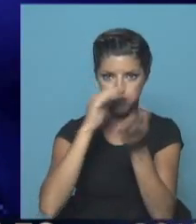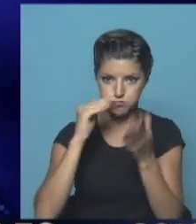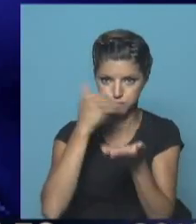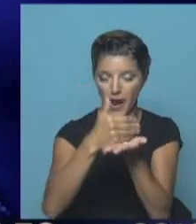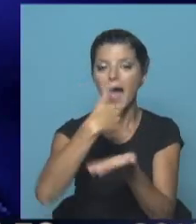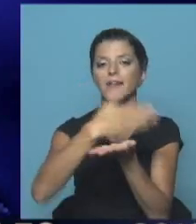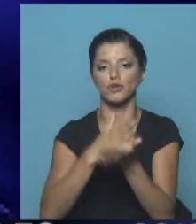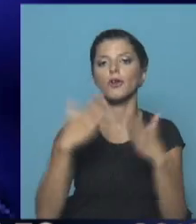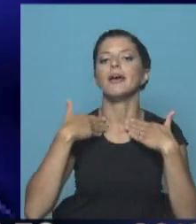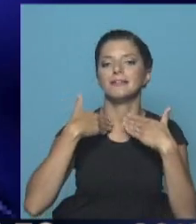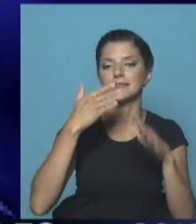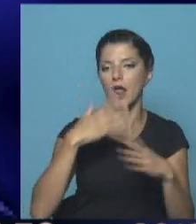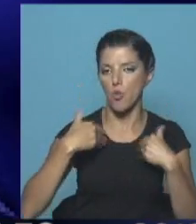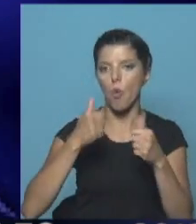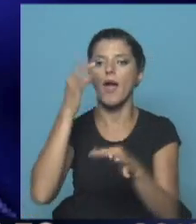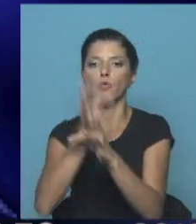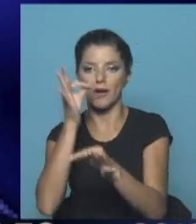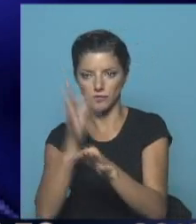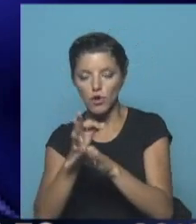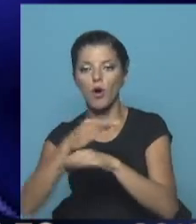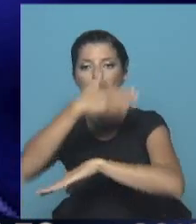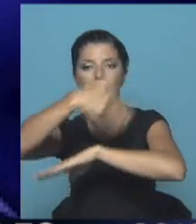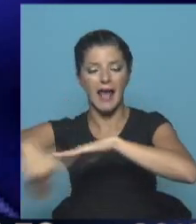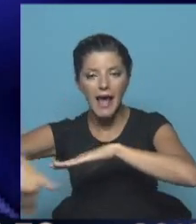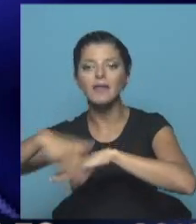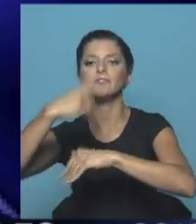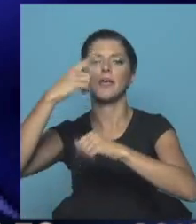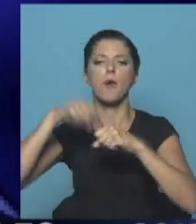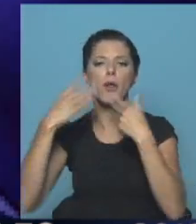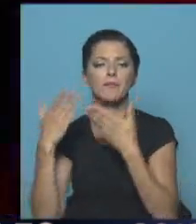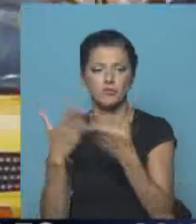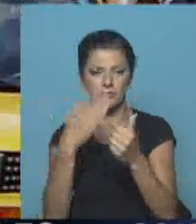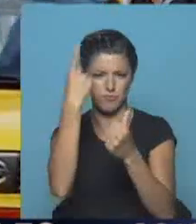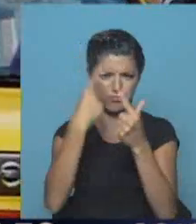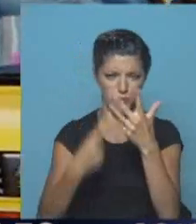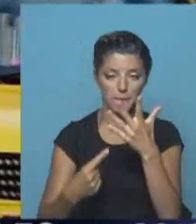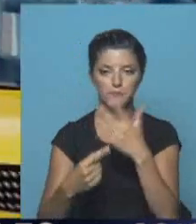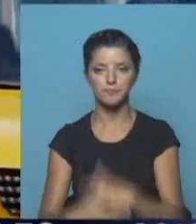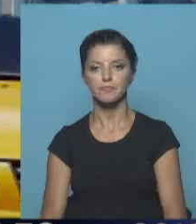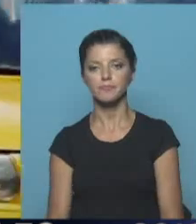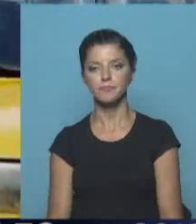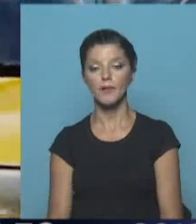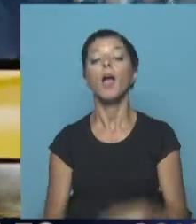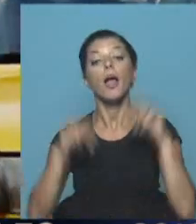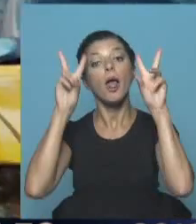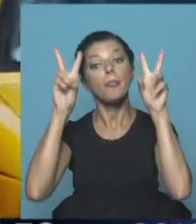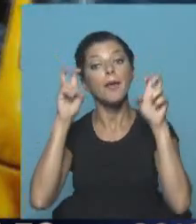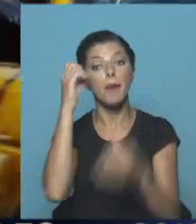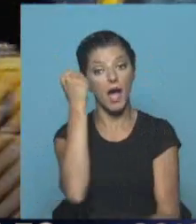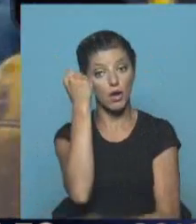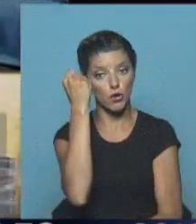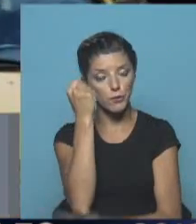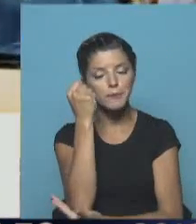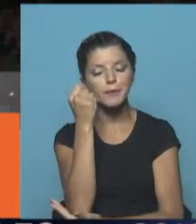la infraestructura vial, la defensa y el mejoramiento de los servicios. En materia económica, Correa considera